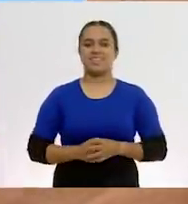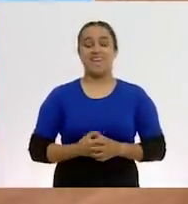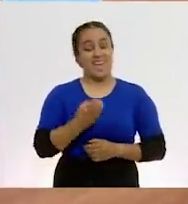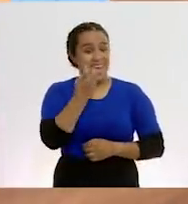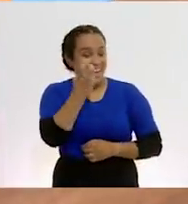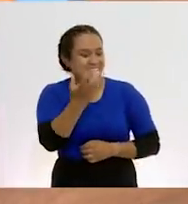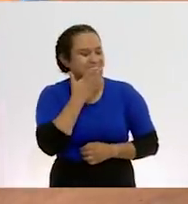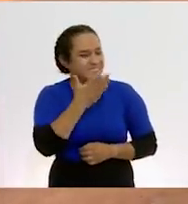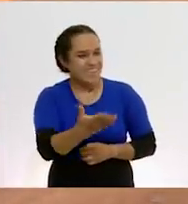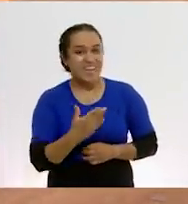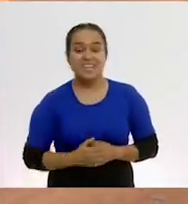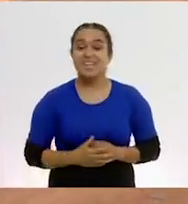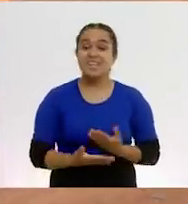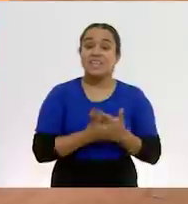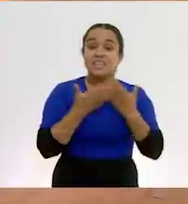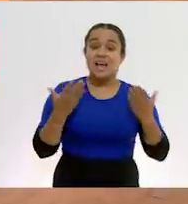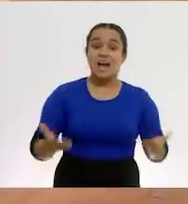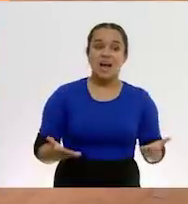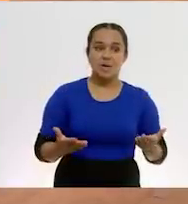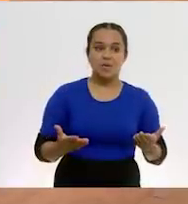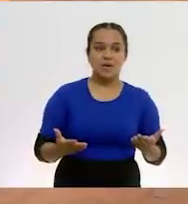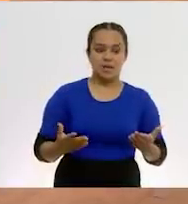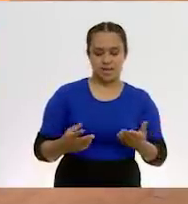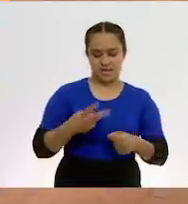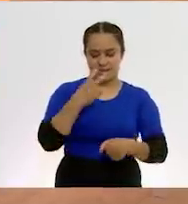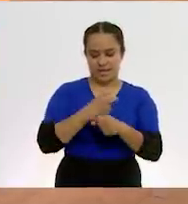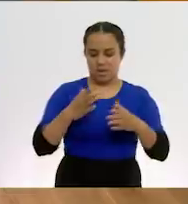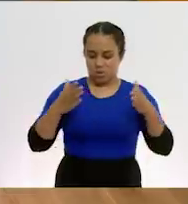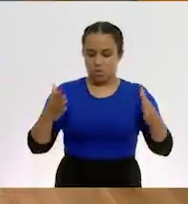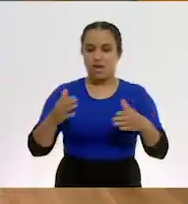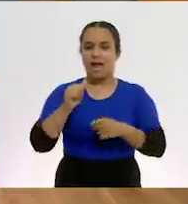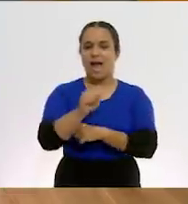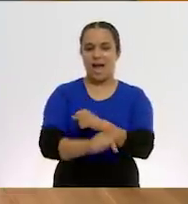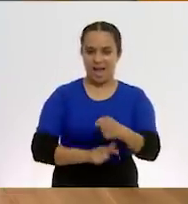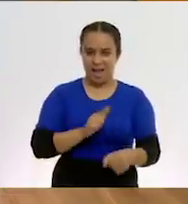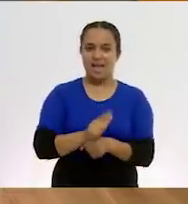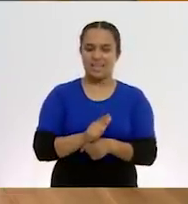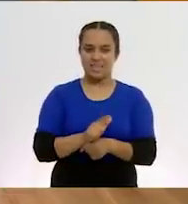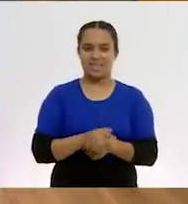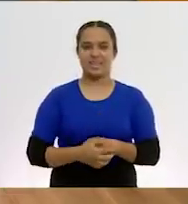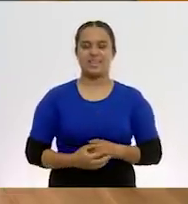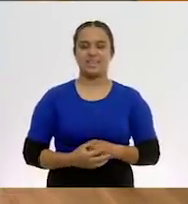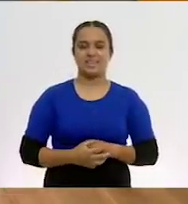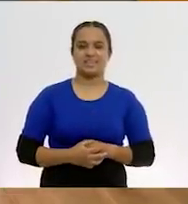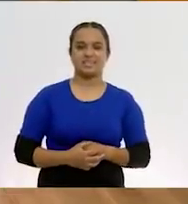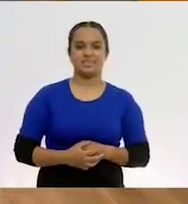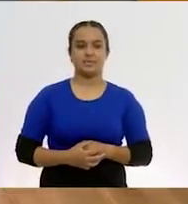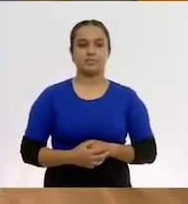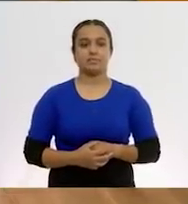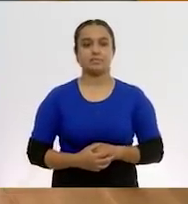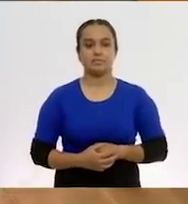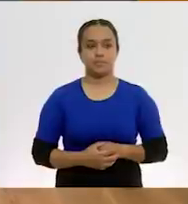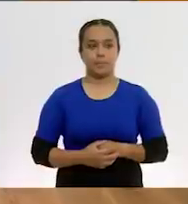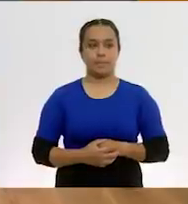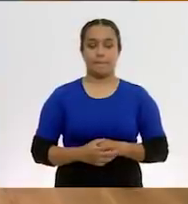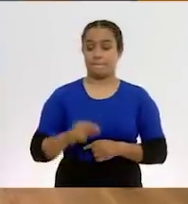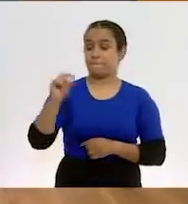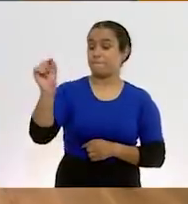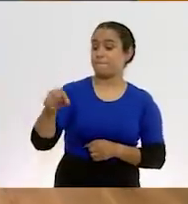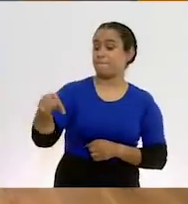Eso. Y ya tenemos el segundo nivel, que son animales. Vamos a ponerle...